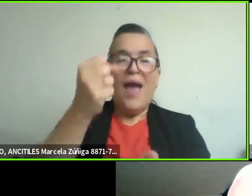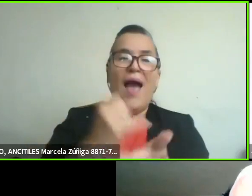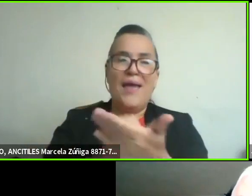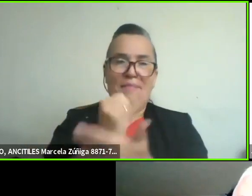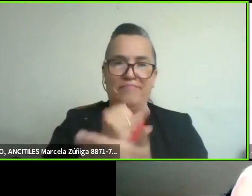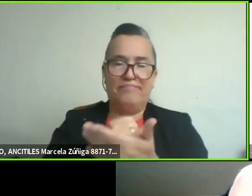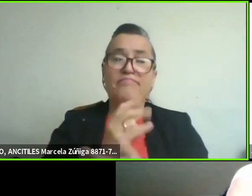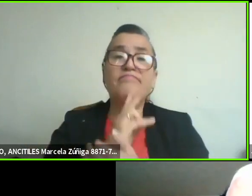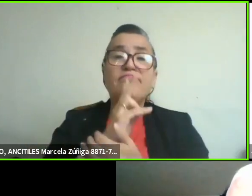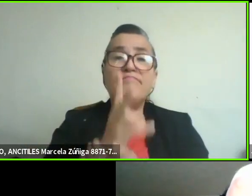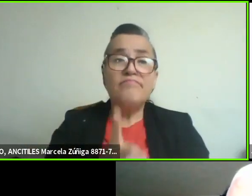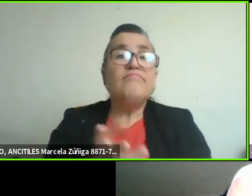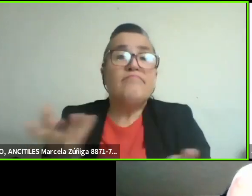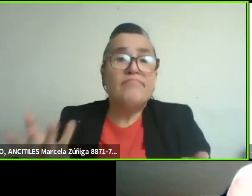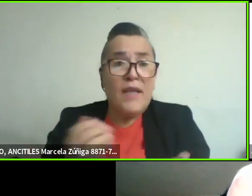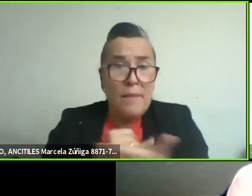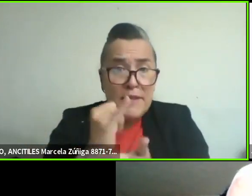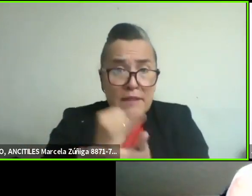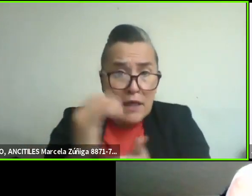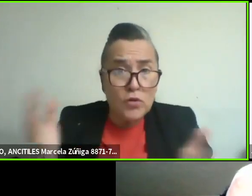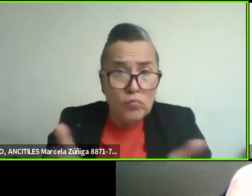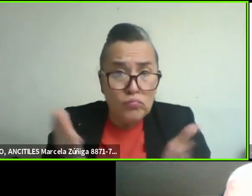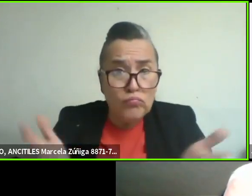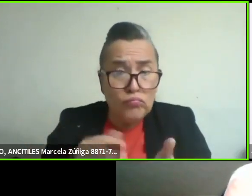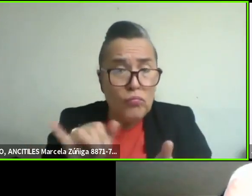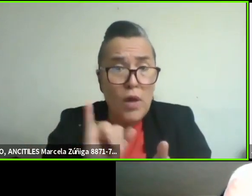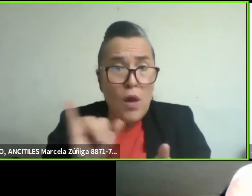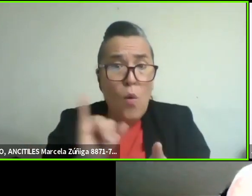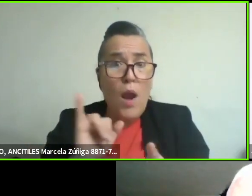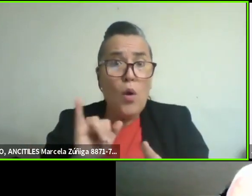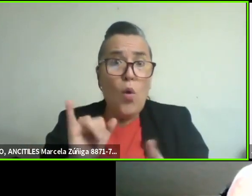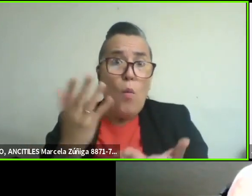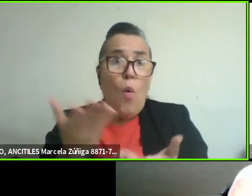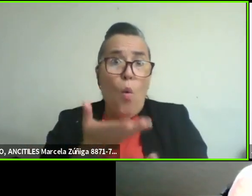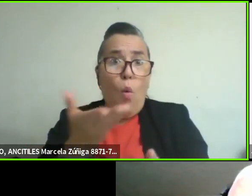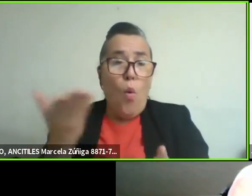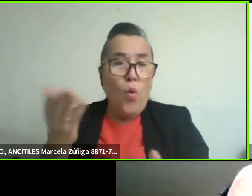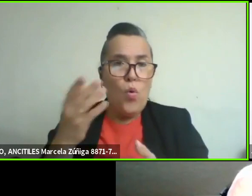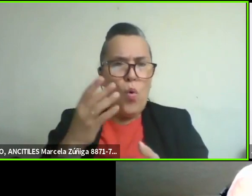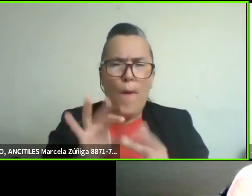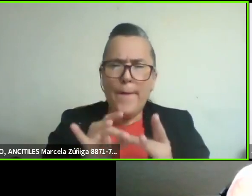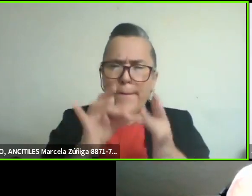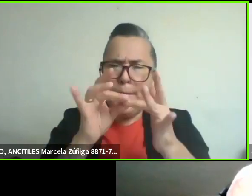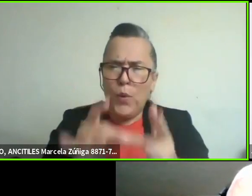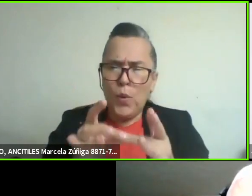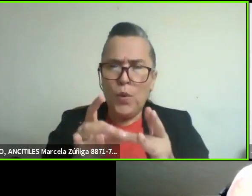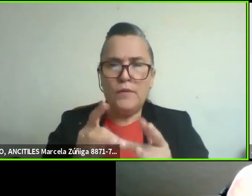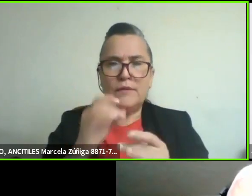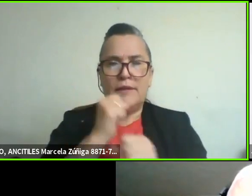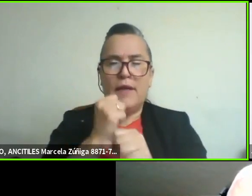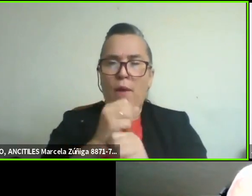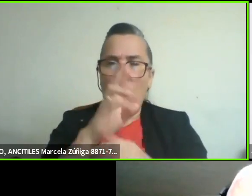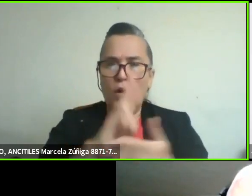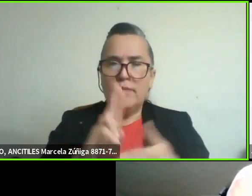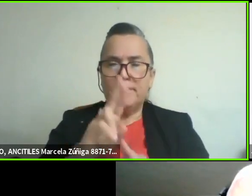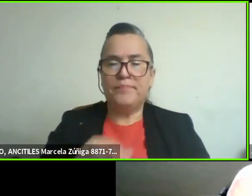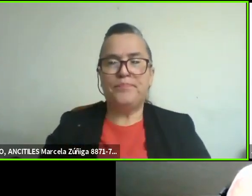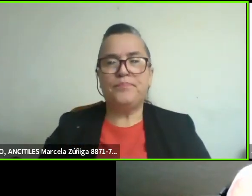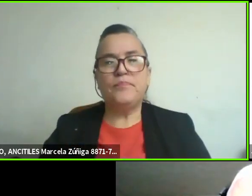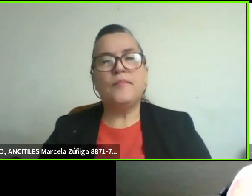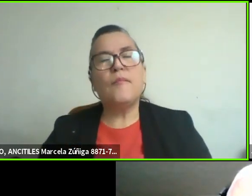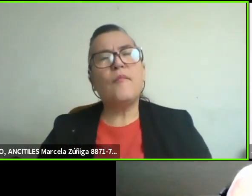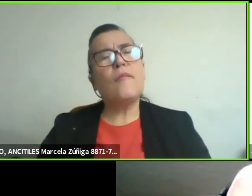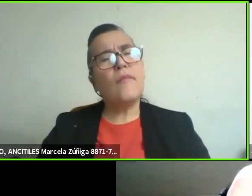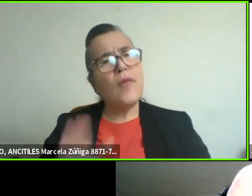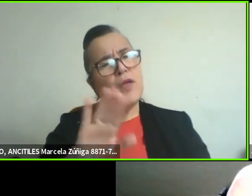quieren realmente fomentar la investigación como un ingrediente esencial del trabajo universitario doctor en su exposición usted mencionó la